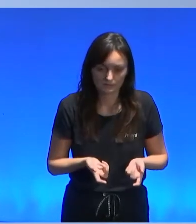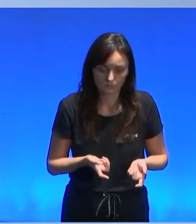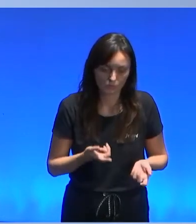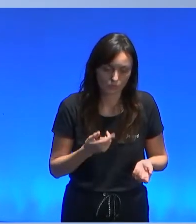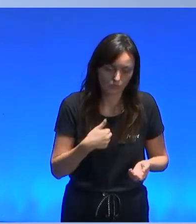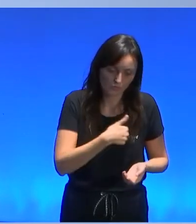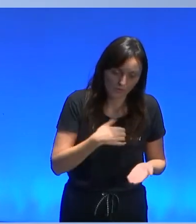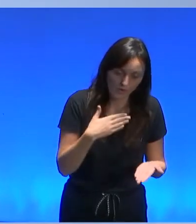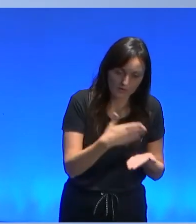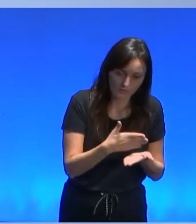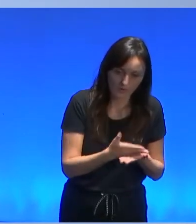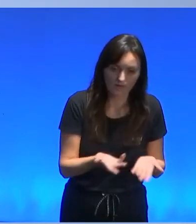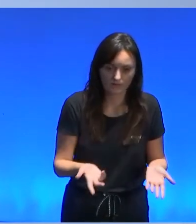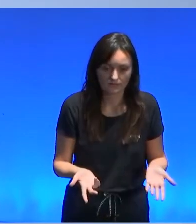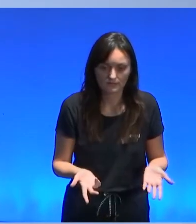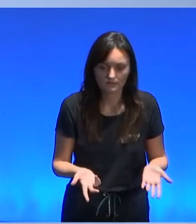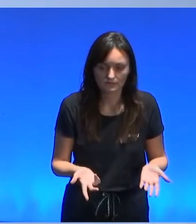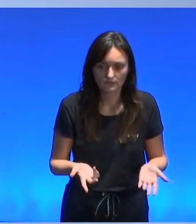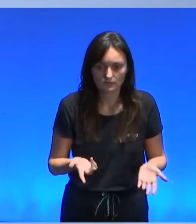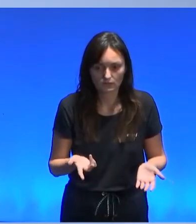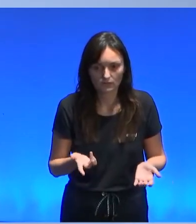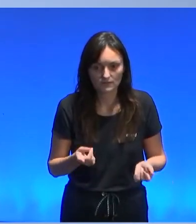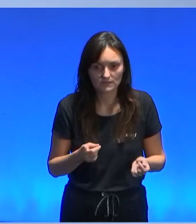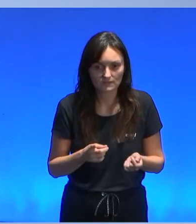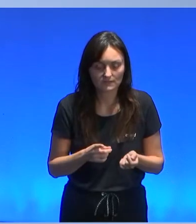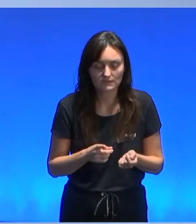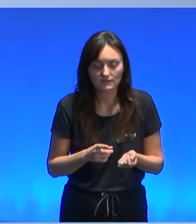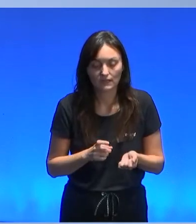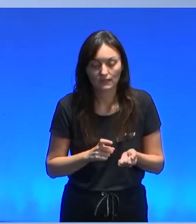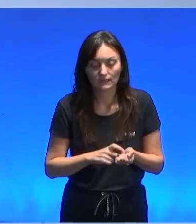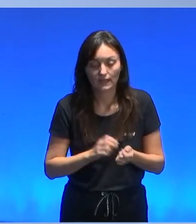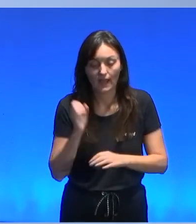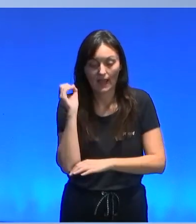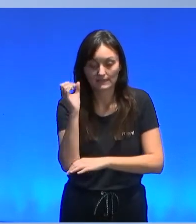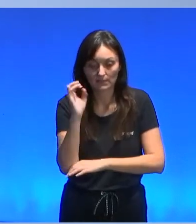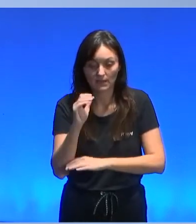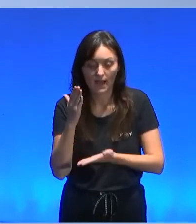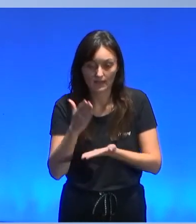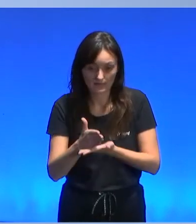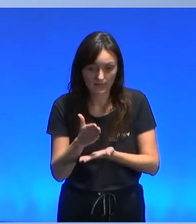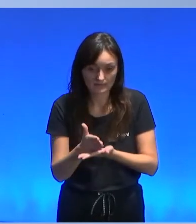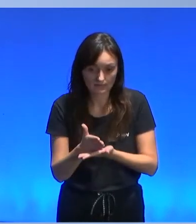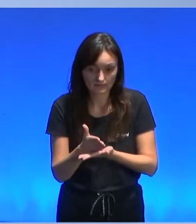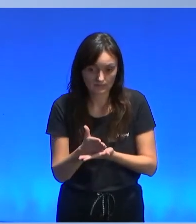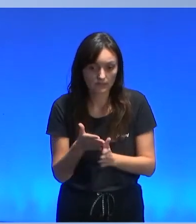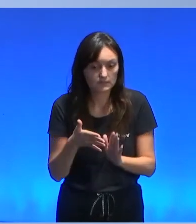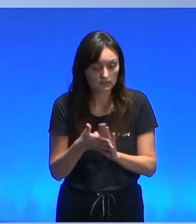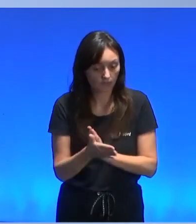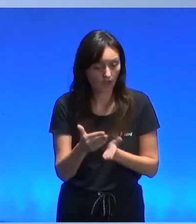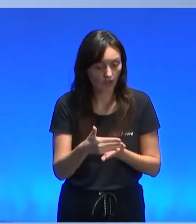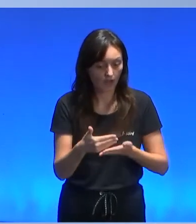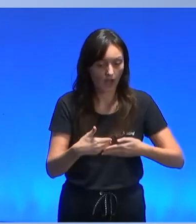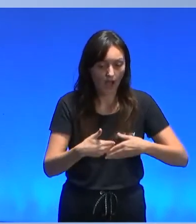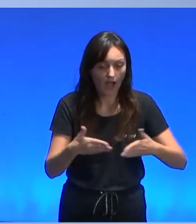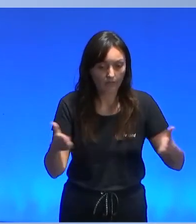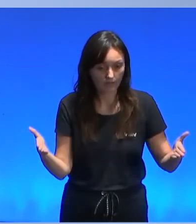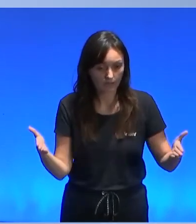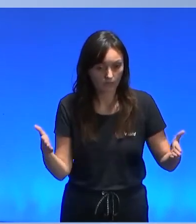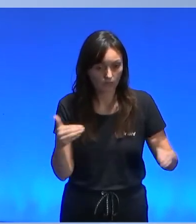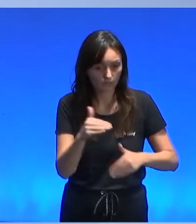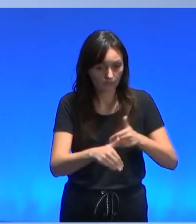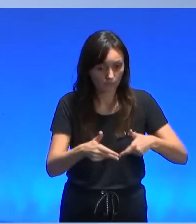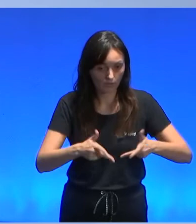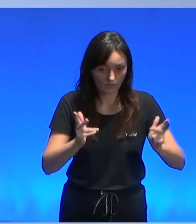escuela. Este aspecto, por ejemplo, de la asamblea de clase significa que es una escuela abierta a la